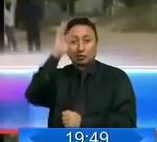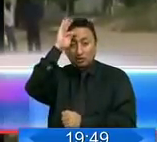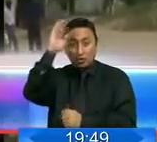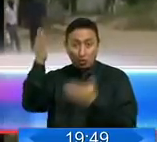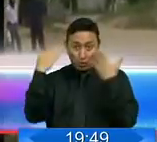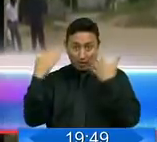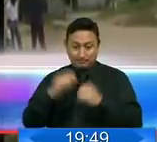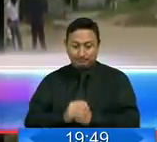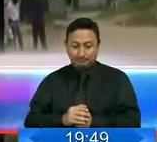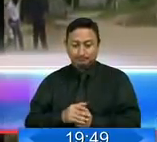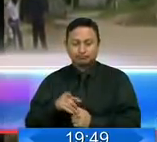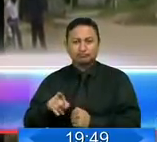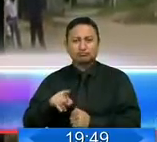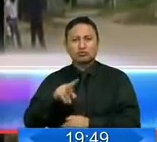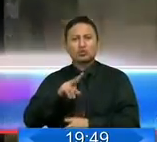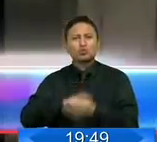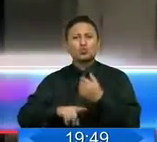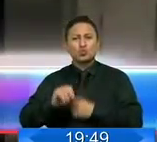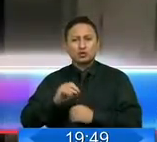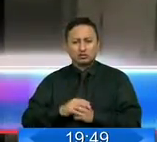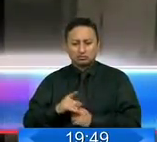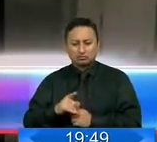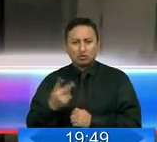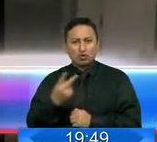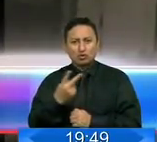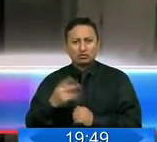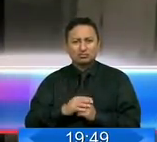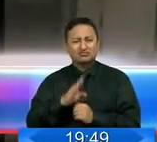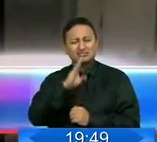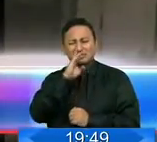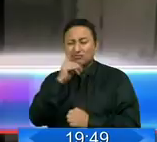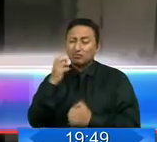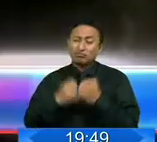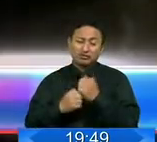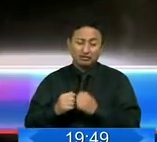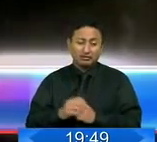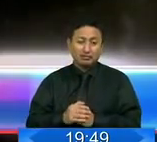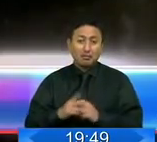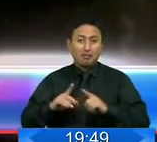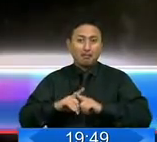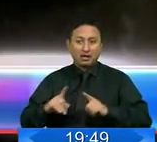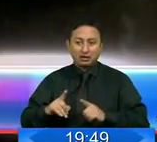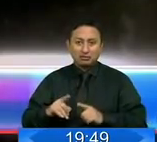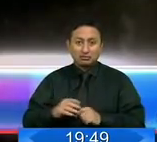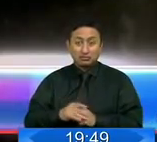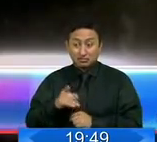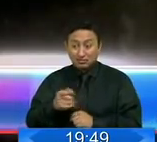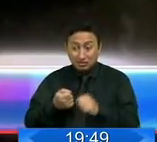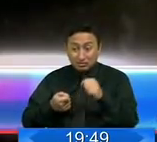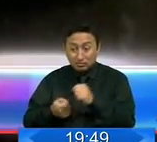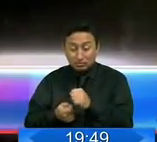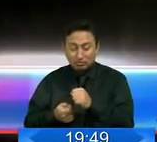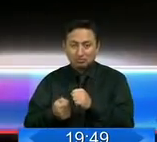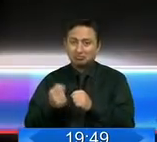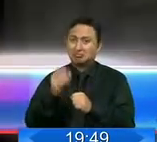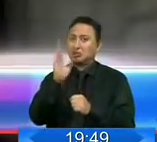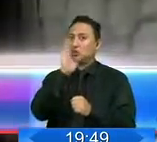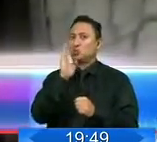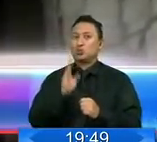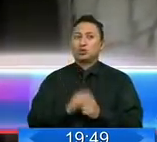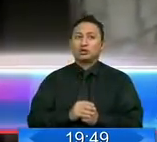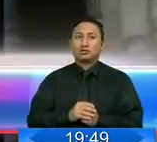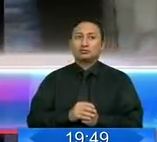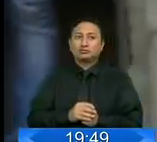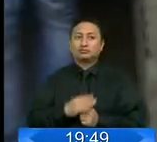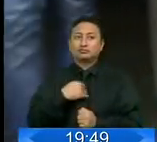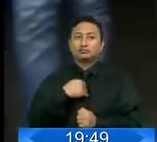los hijos de la pareja comentó que sus padres siempre tenían problemas, pero jamás imaginó un desenlace trágico. Cuando vine ya